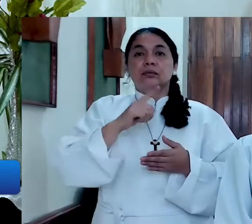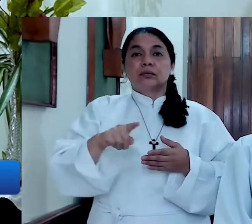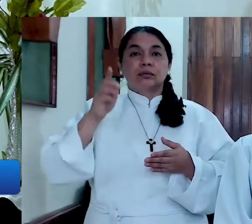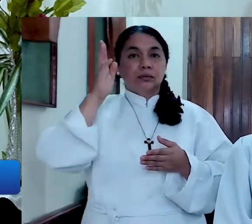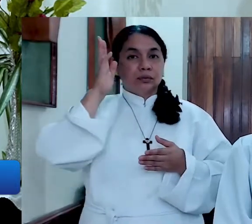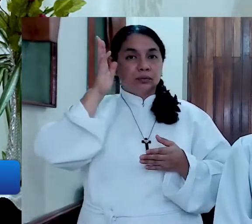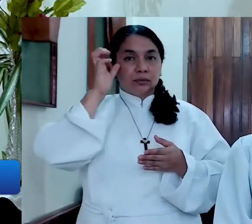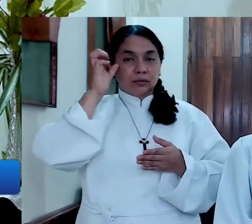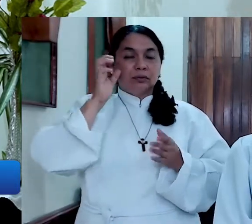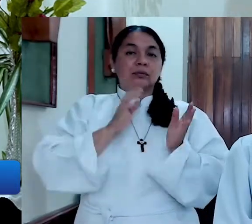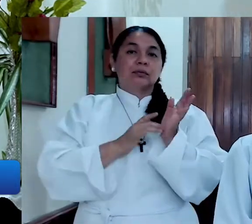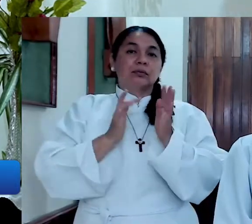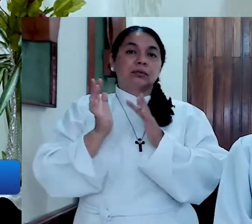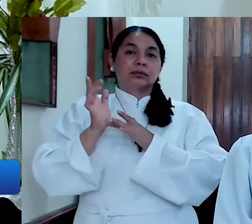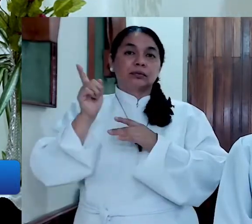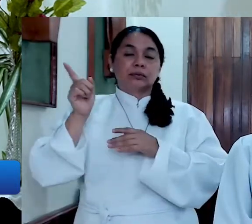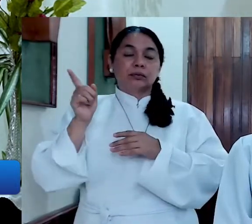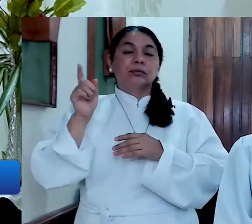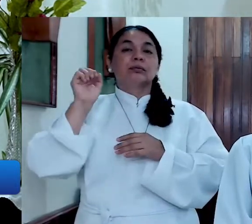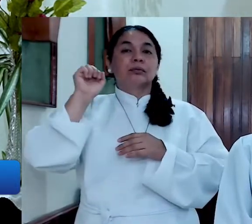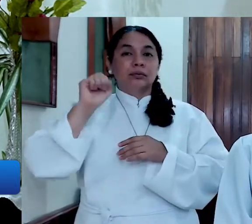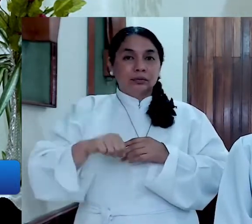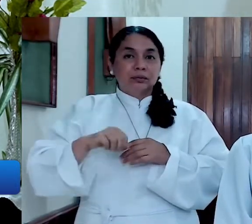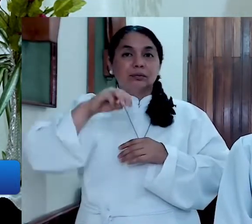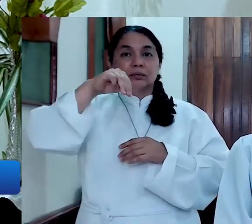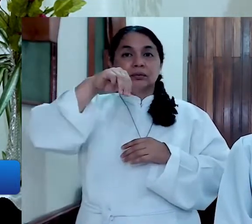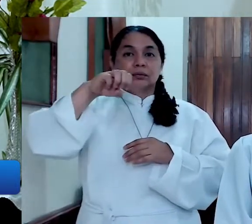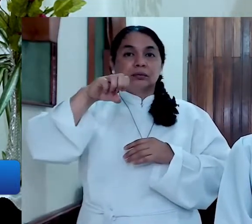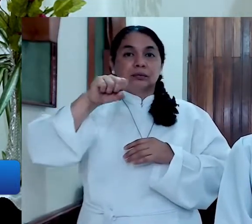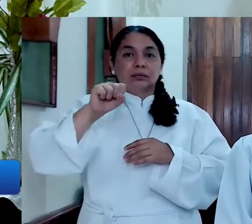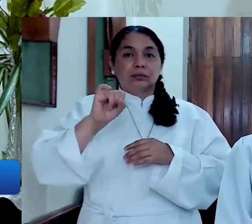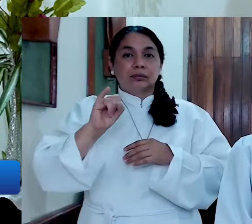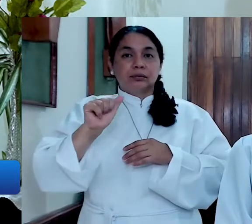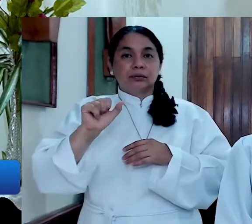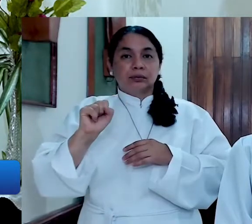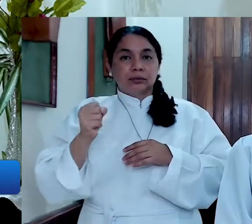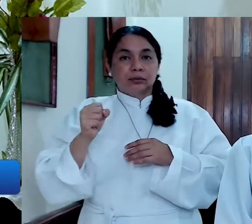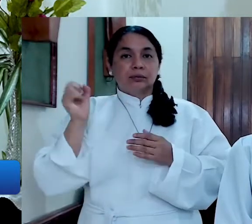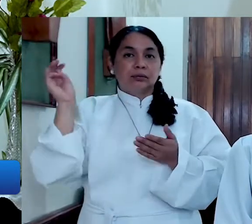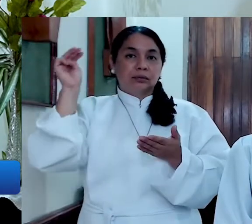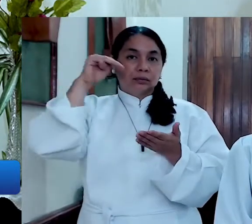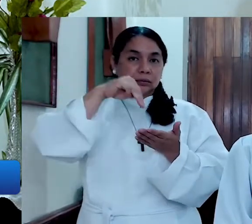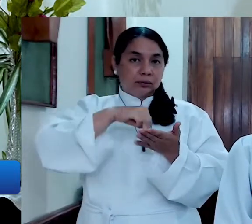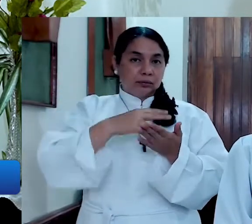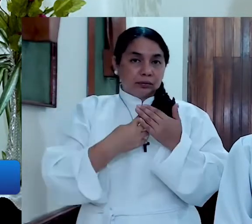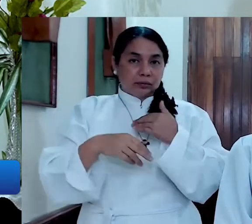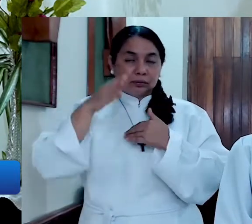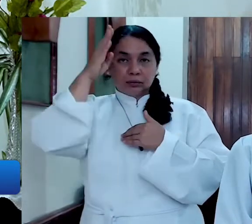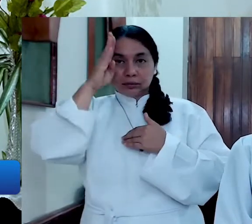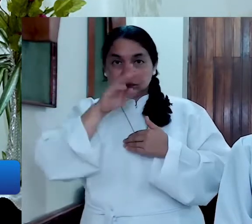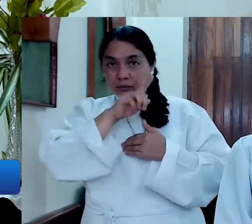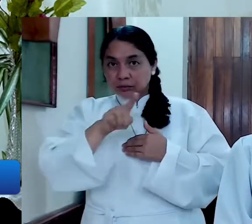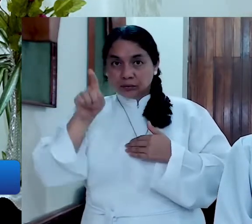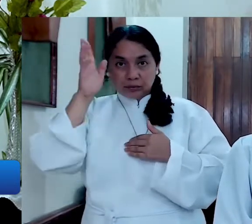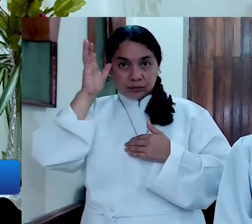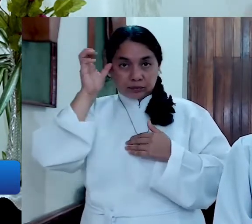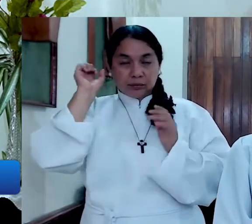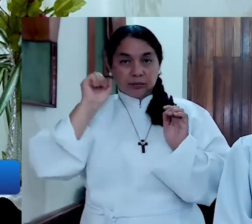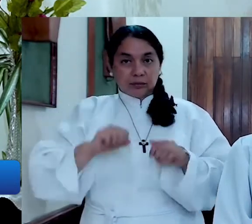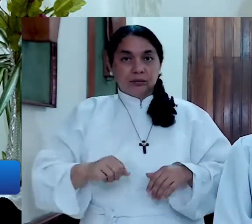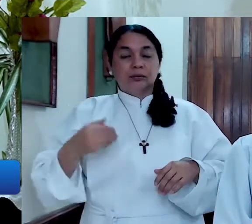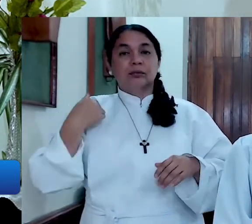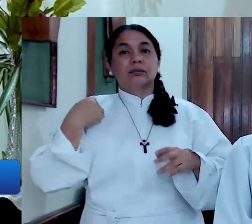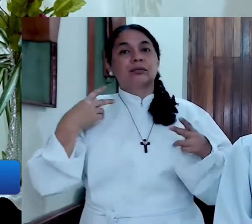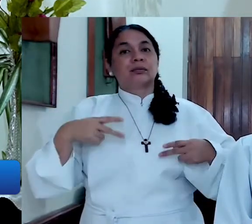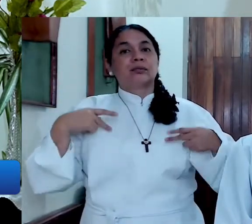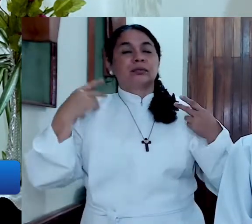crean que Jesús es el Mesías, el Hijo de Dios, y creyendo tengan vida